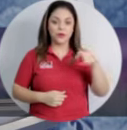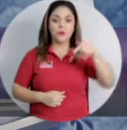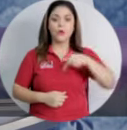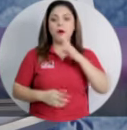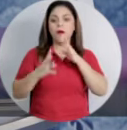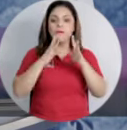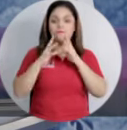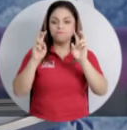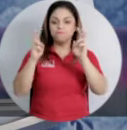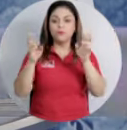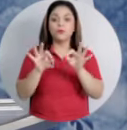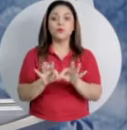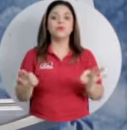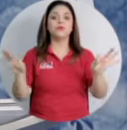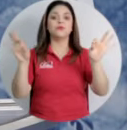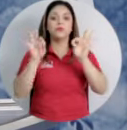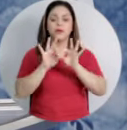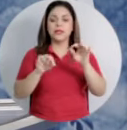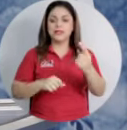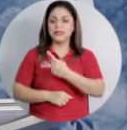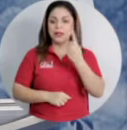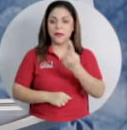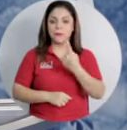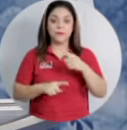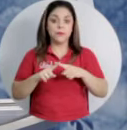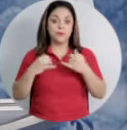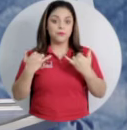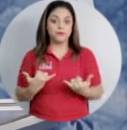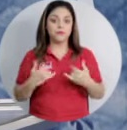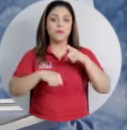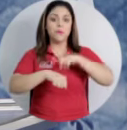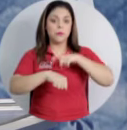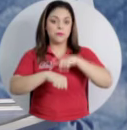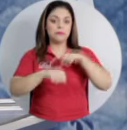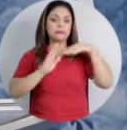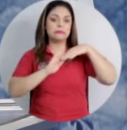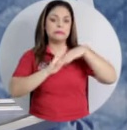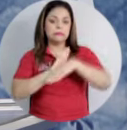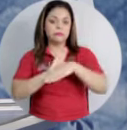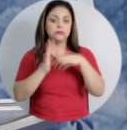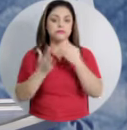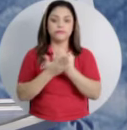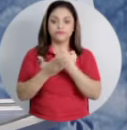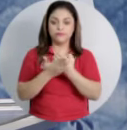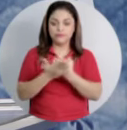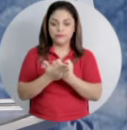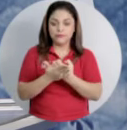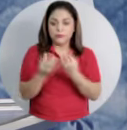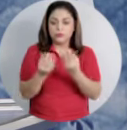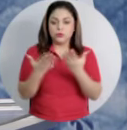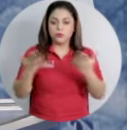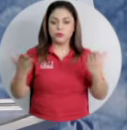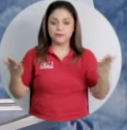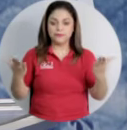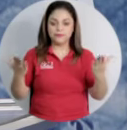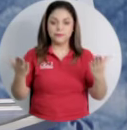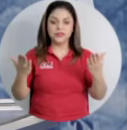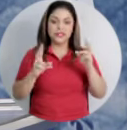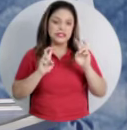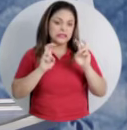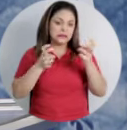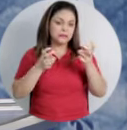bien importante siempre, pero en este tiempo de crisis económica y causada por múltiples factores,